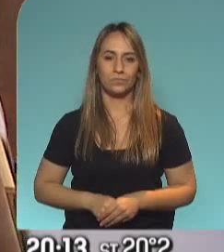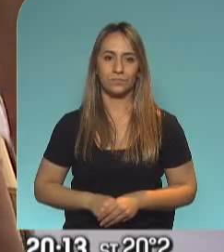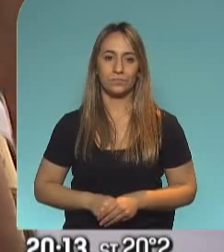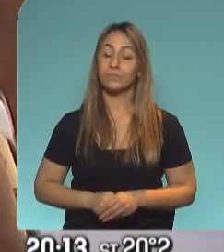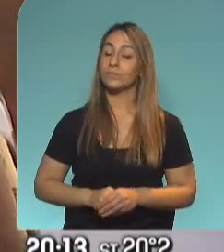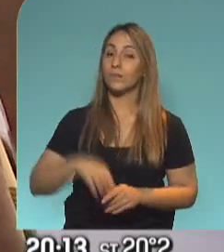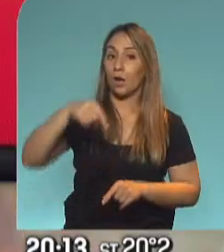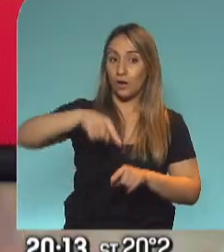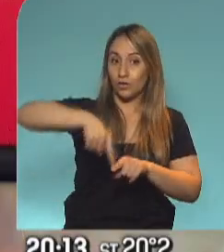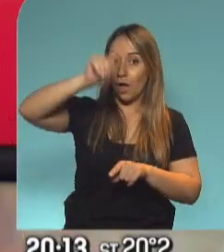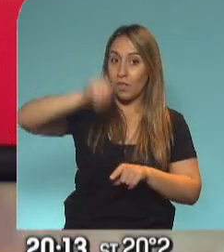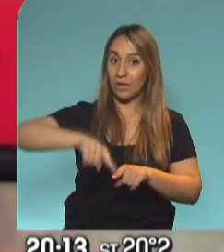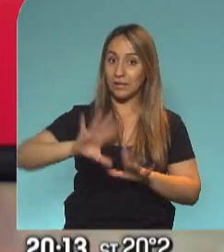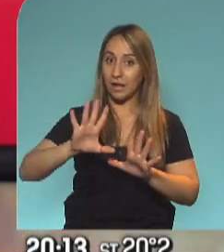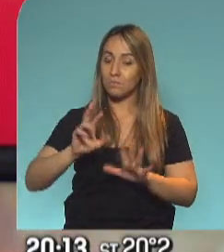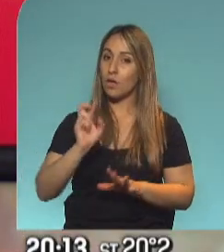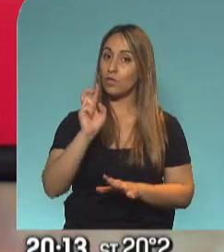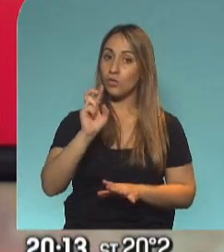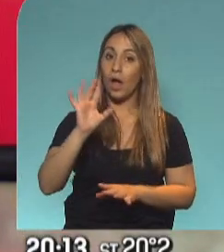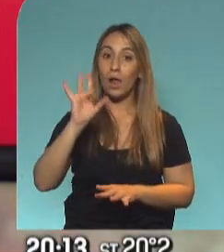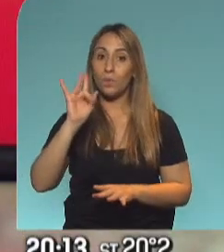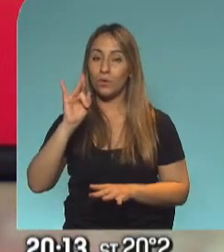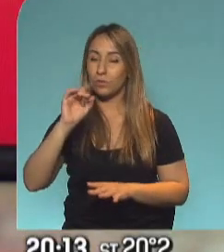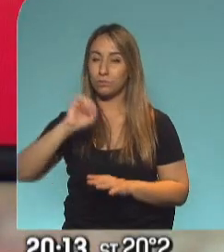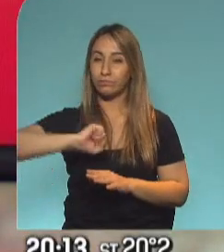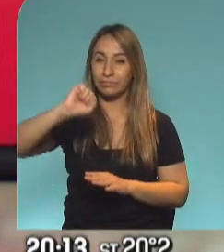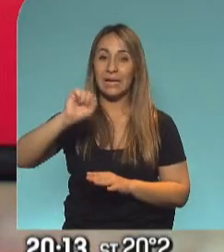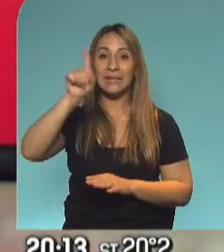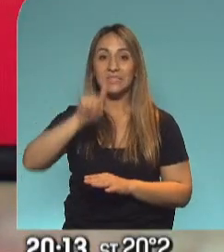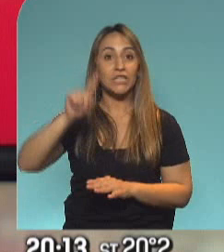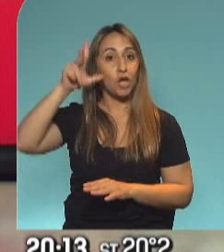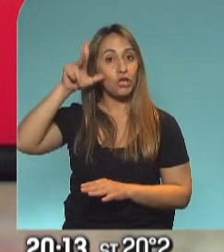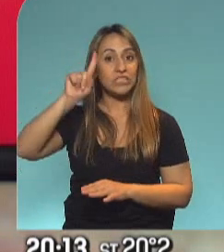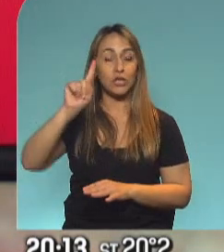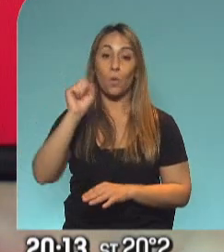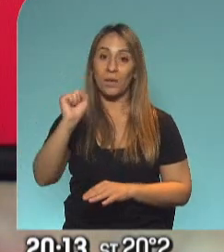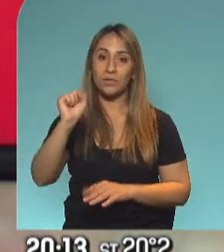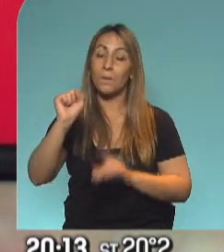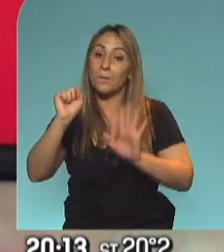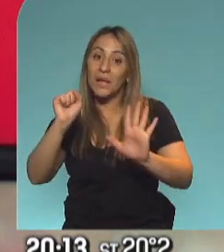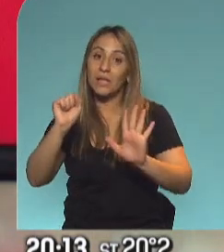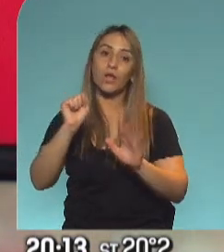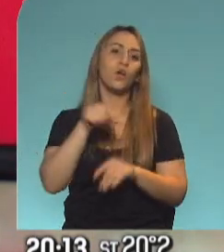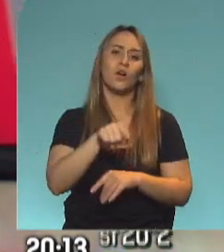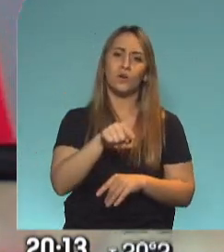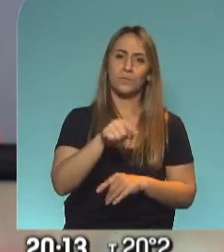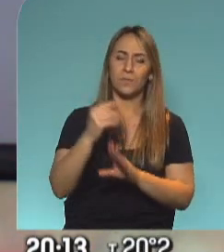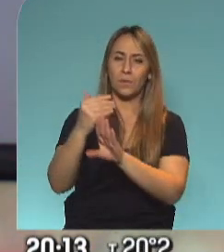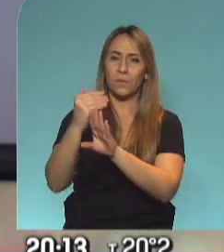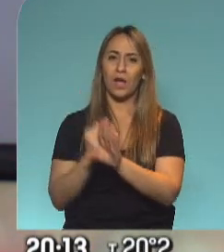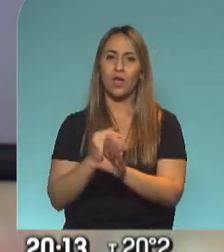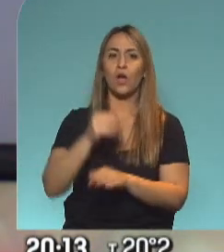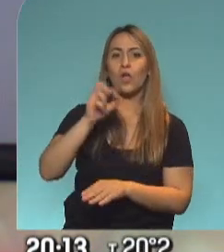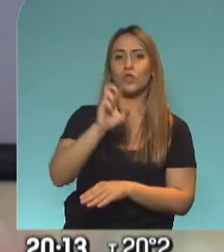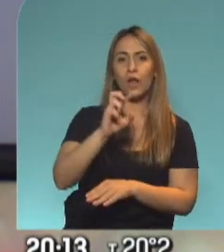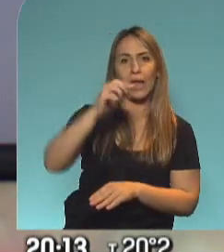en una jornada donde la cotización del dólar blue llegó a tocar el punto de 181 pesos pero ha descendido la cotización de lo que se llama dólar med